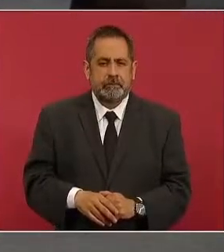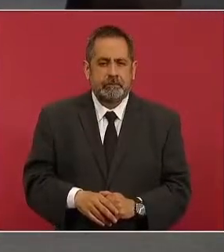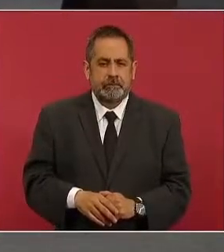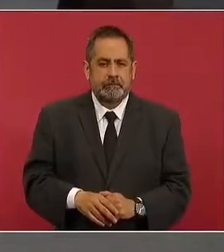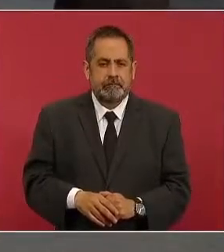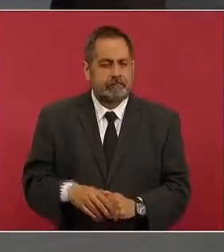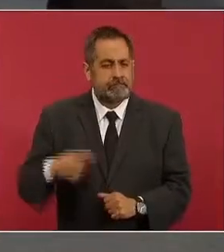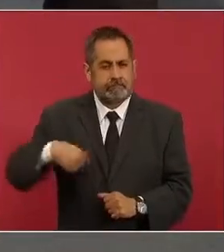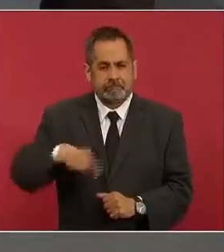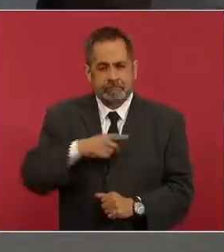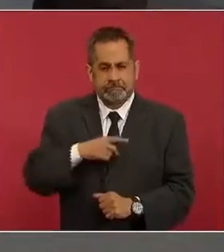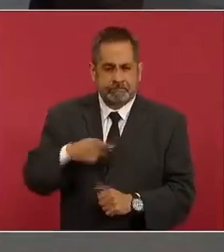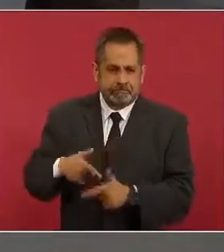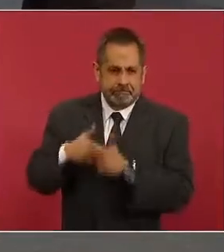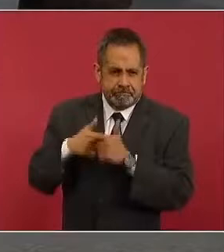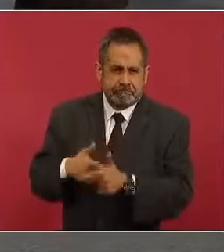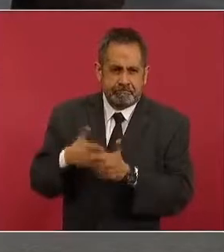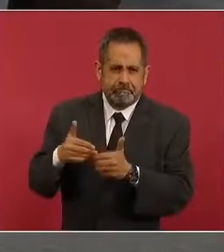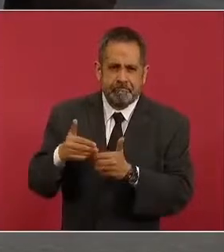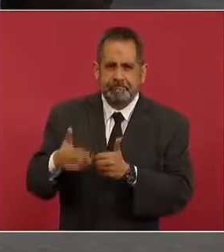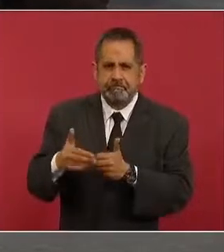hay que seguir